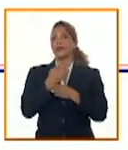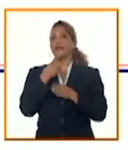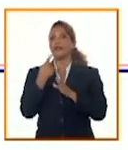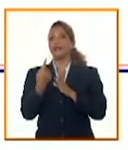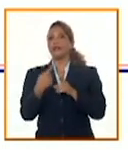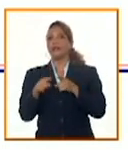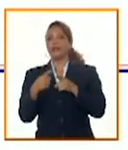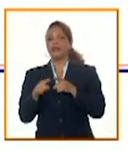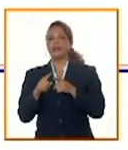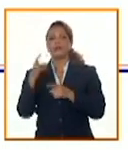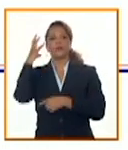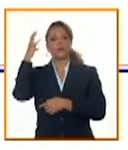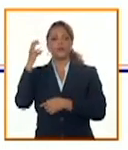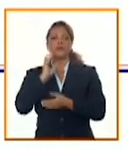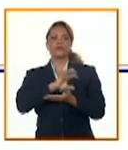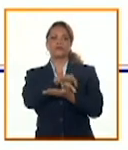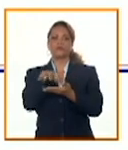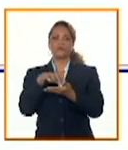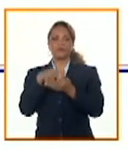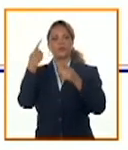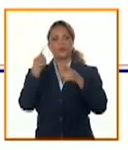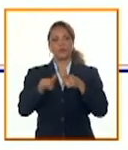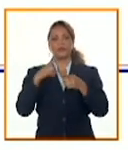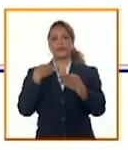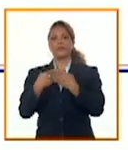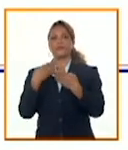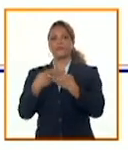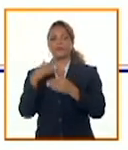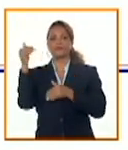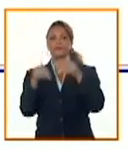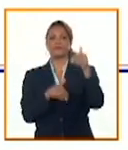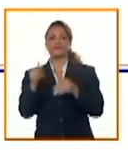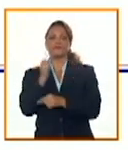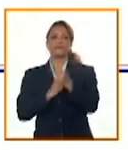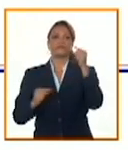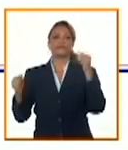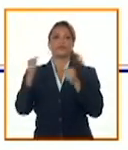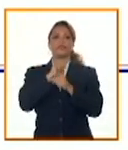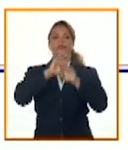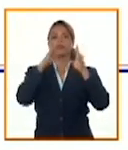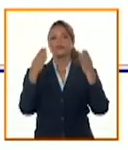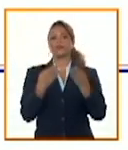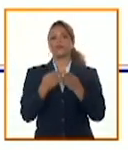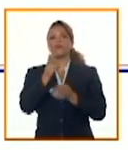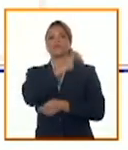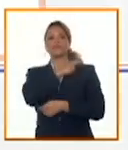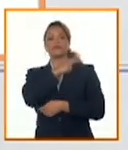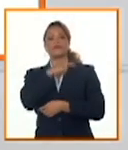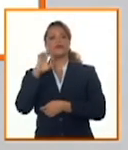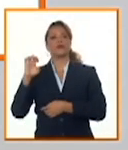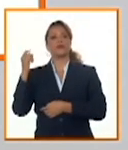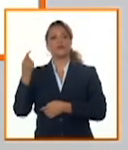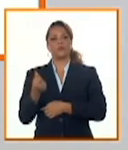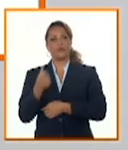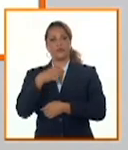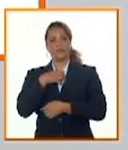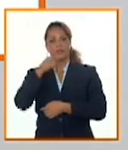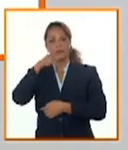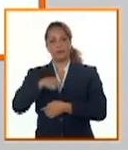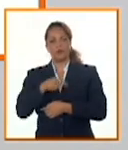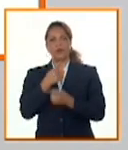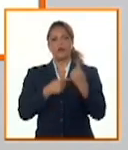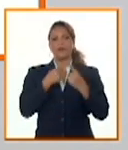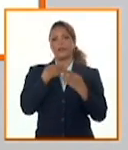los gobiernos locales otras entidades que también participan y sobre todo todos los actores económicos que tenemos hoy tanto